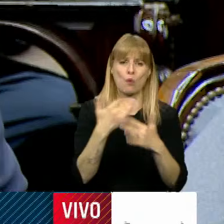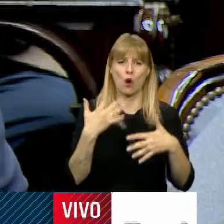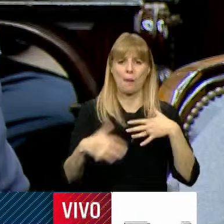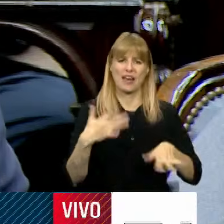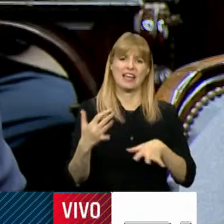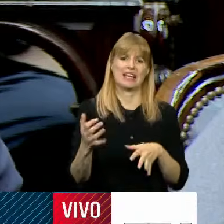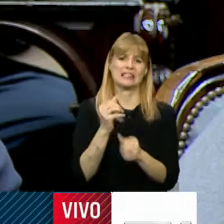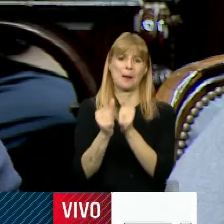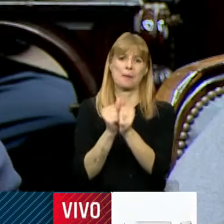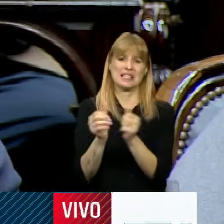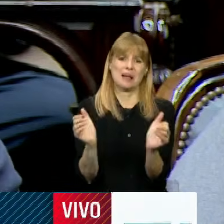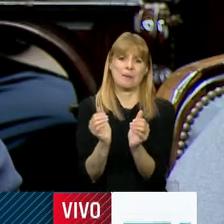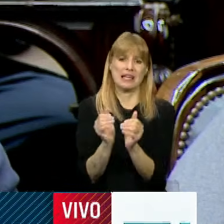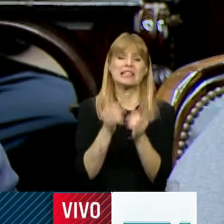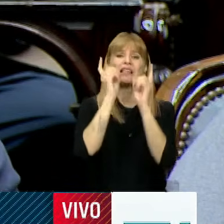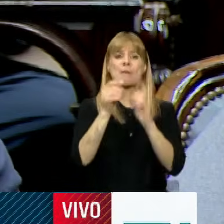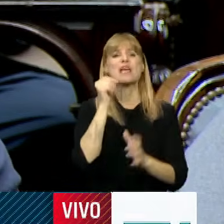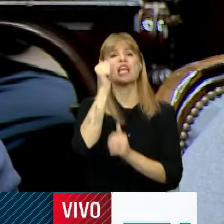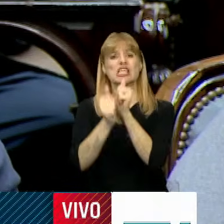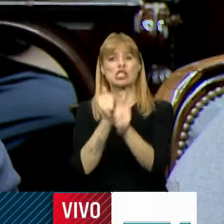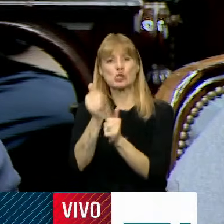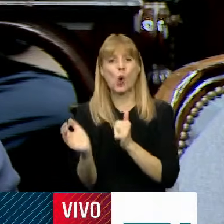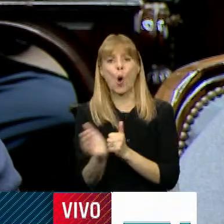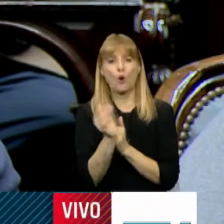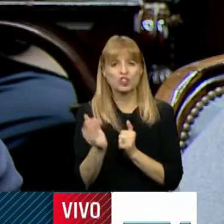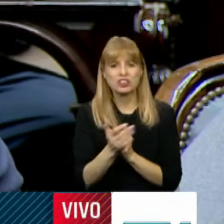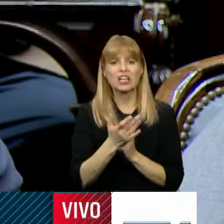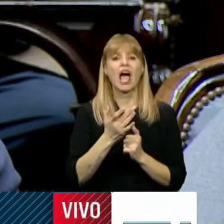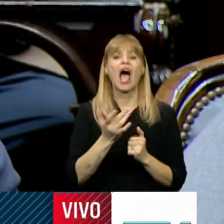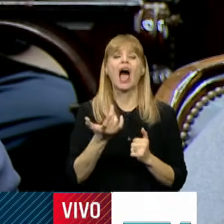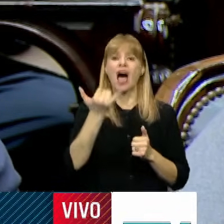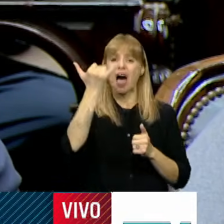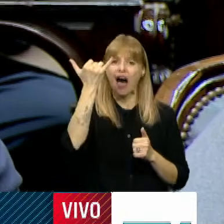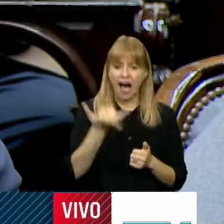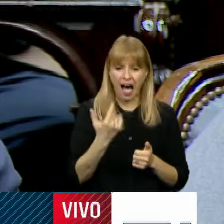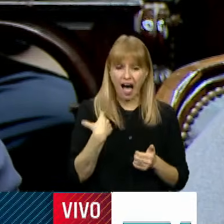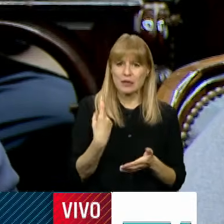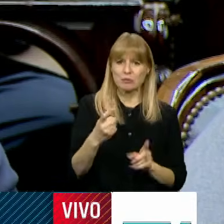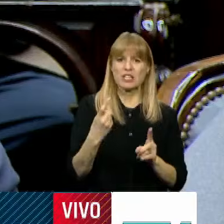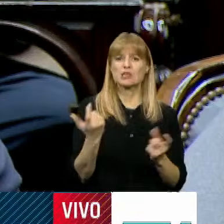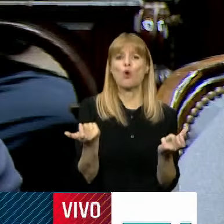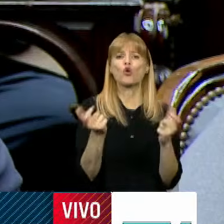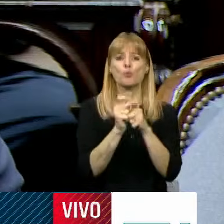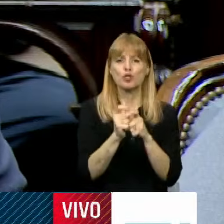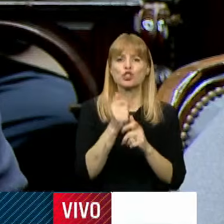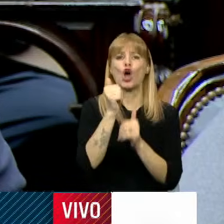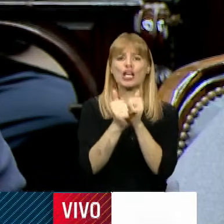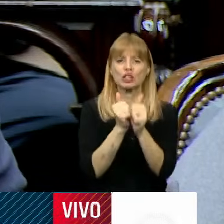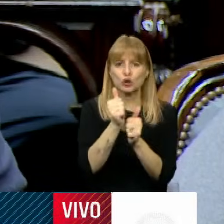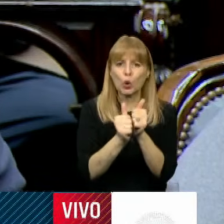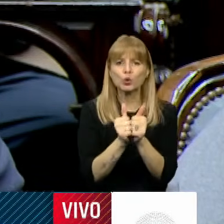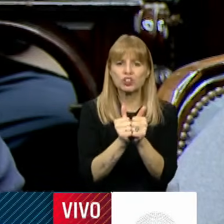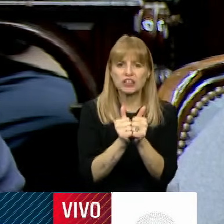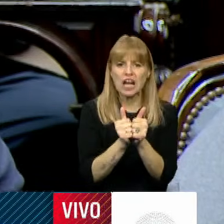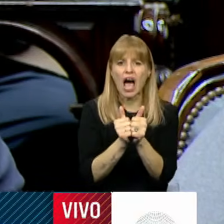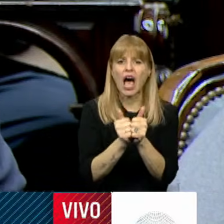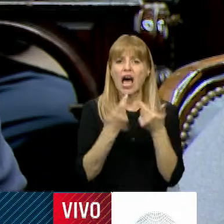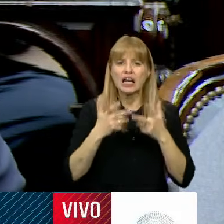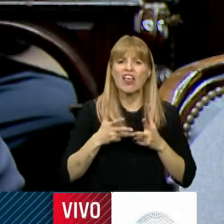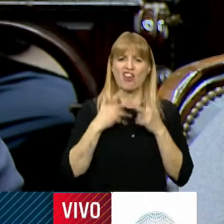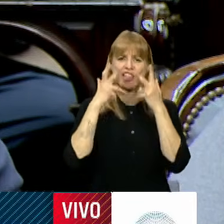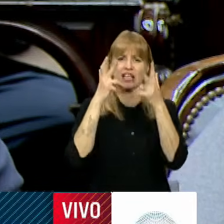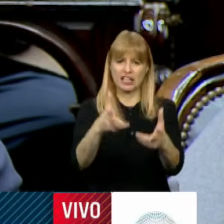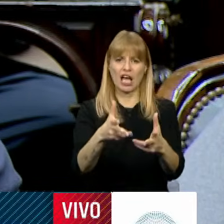también en la industria, que estuvieron acá en la Comisión de Industria diciendo, el Centro